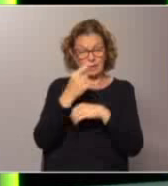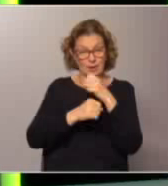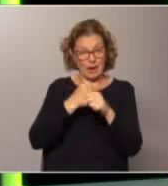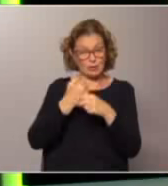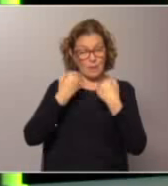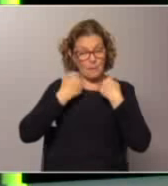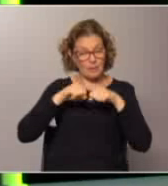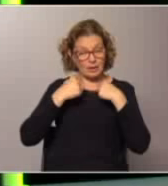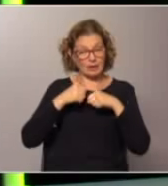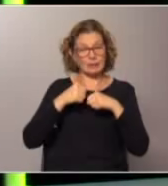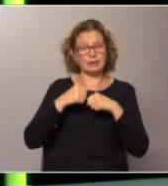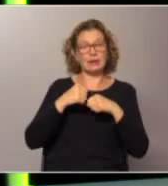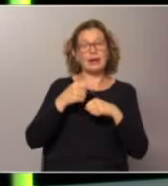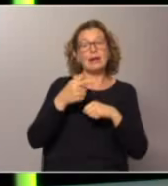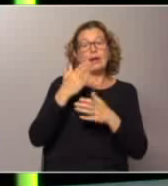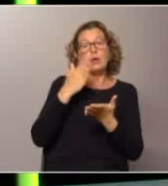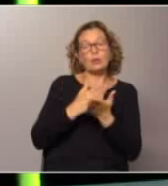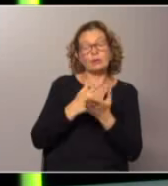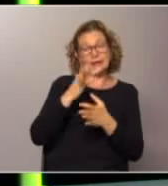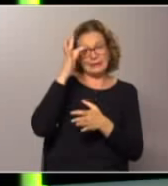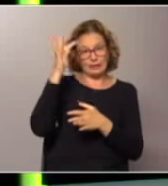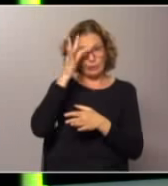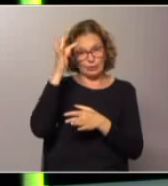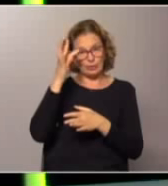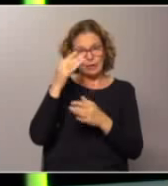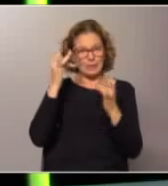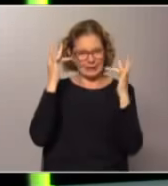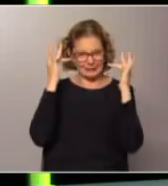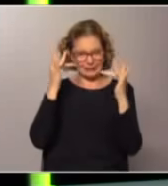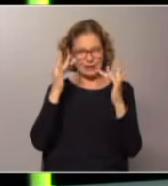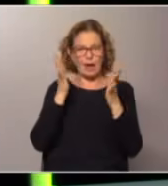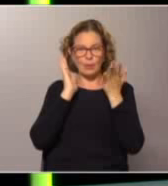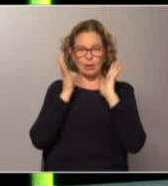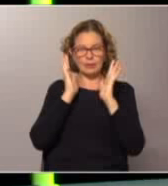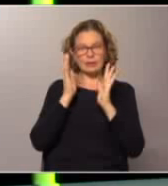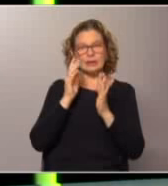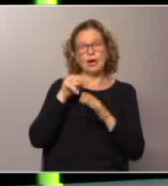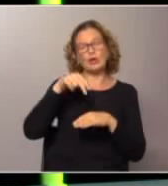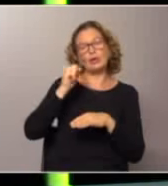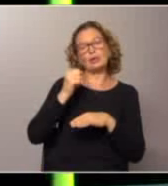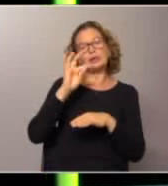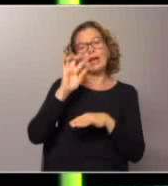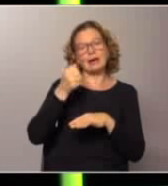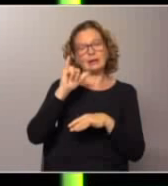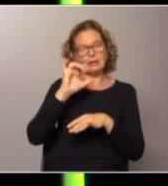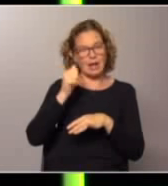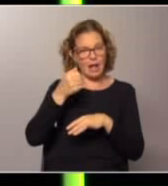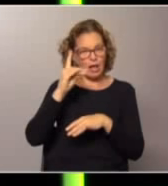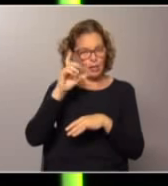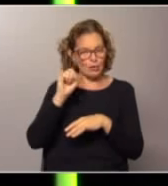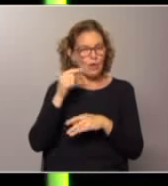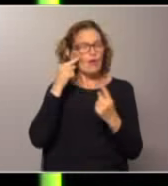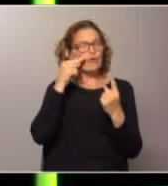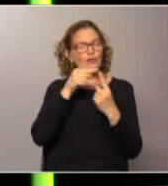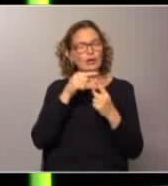metodología a bp del aprendizaje y la última tecnología del servicio de la enseñanza abogacía y notariado con enfoque social y humanista y